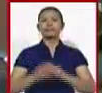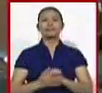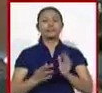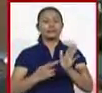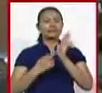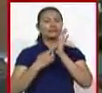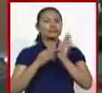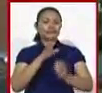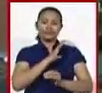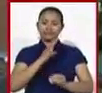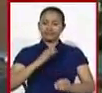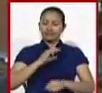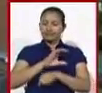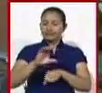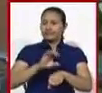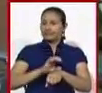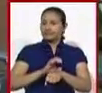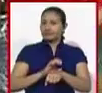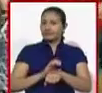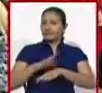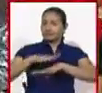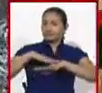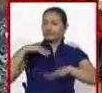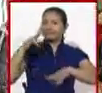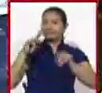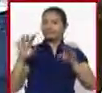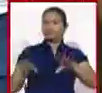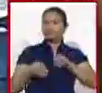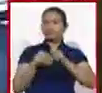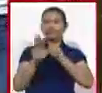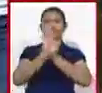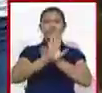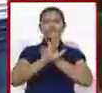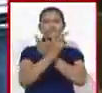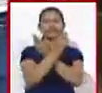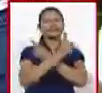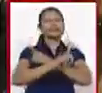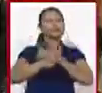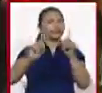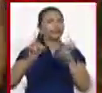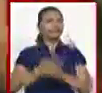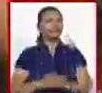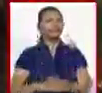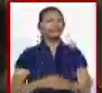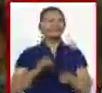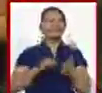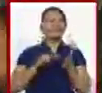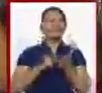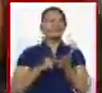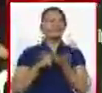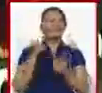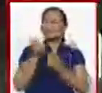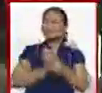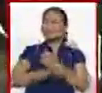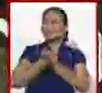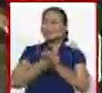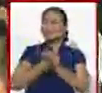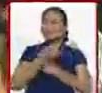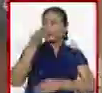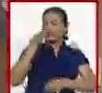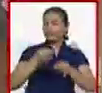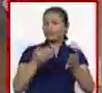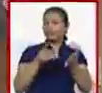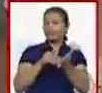El representante del Comité Cívico llamó a toda la población a sumarse a defender esta democracia que considera corre peligro. Creo que si